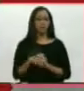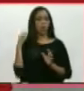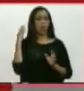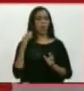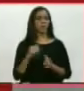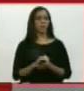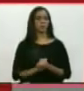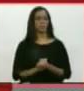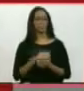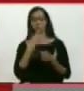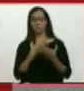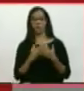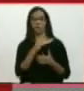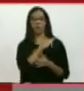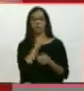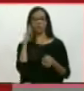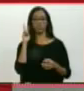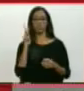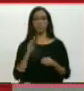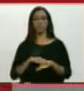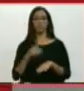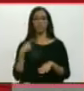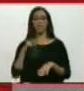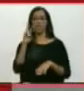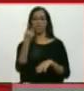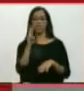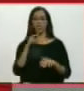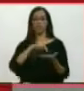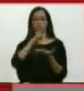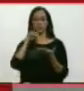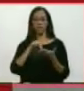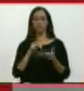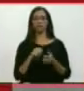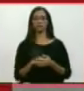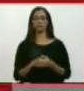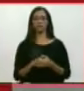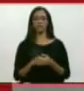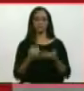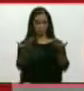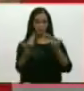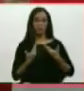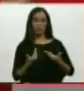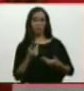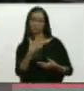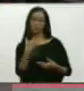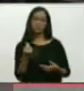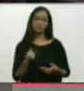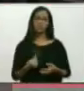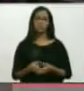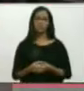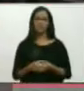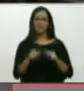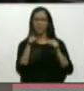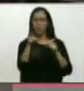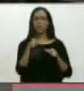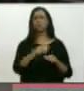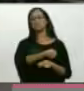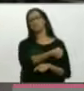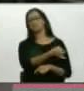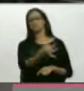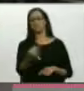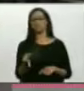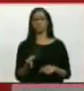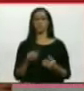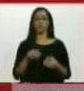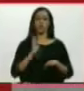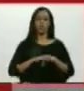Está en Colombia. Solicitado por las autoridades de Venezuela porque tenía doble nacionalidad. Está en Colombia. No lo han mandado. Y así no como ese, cualquier cantidad, los